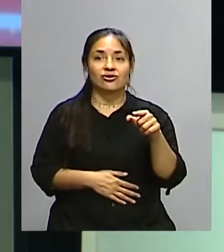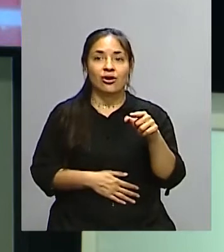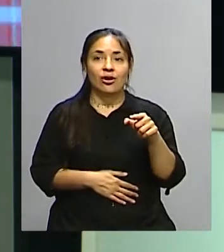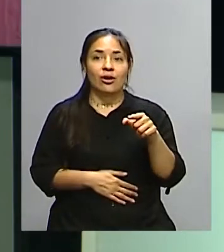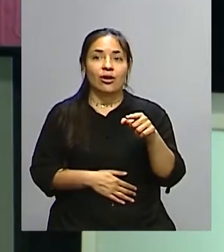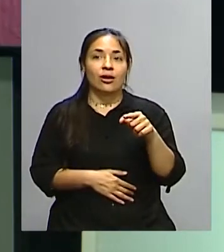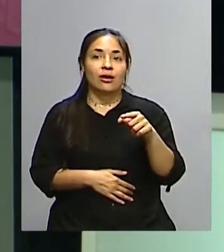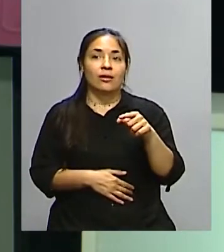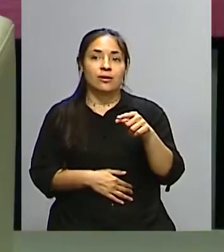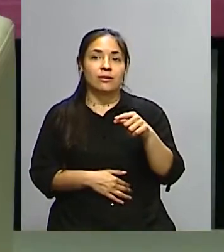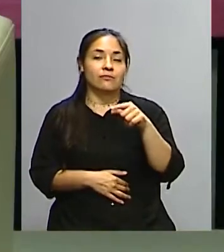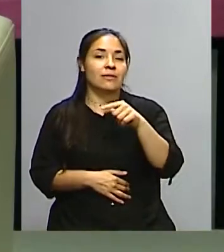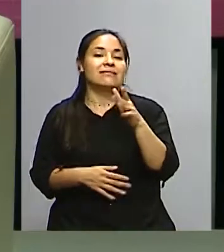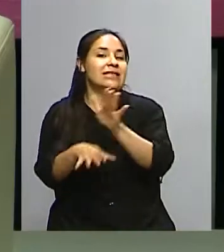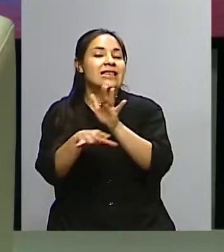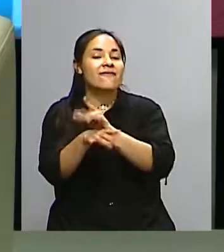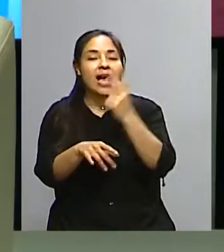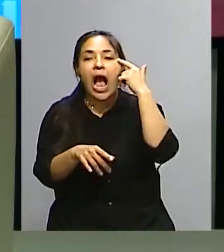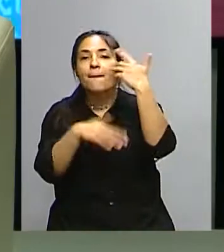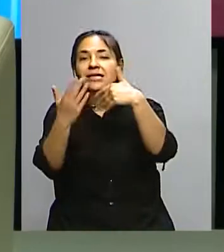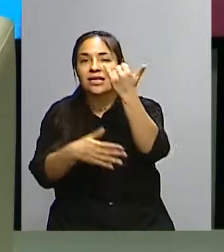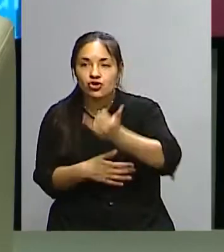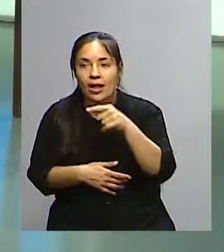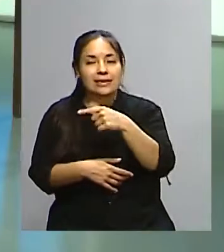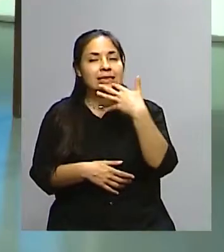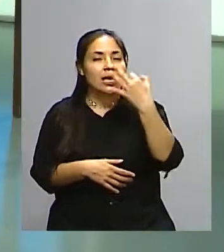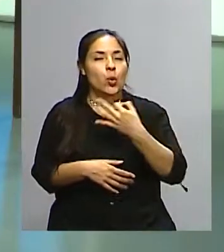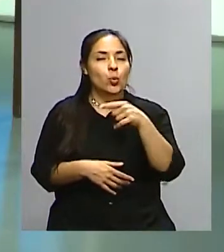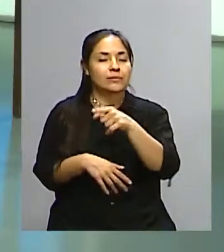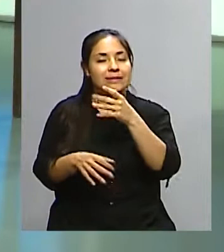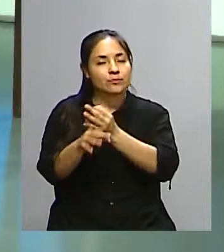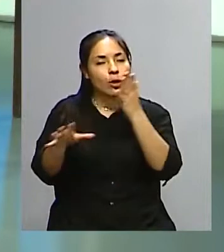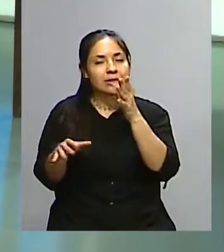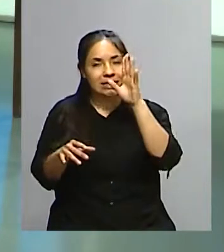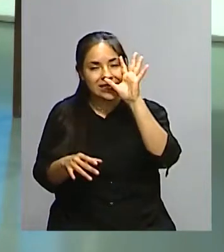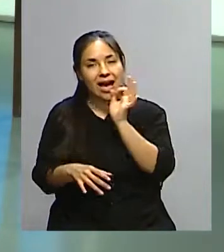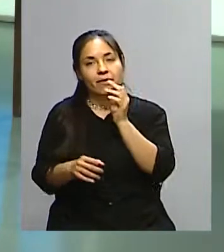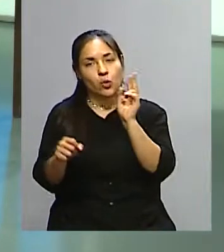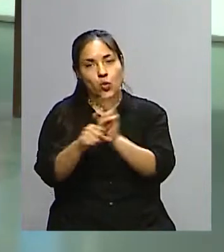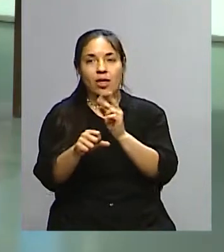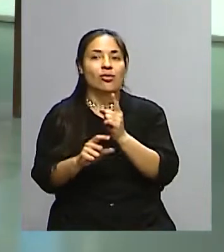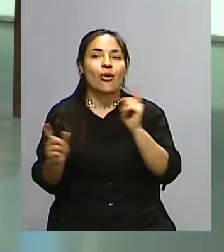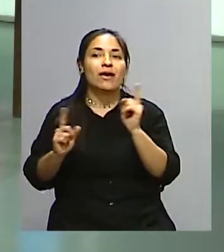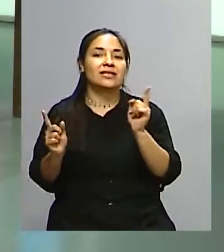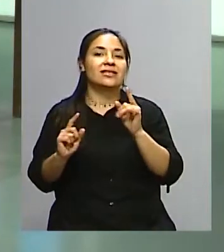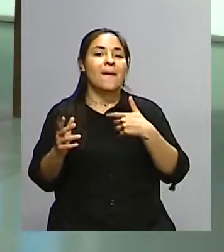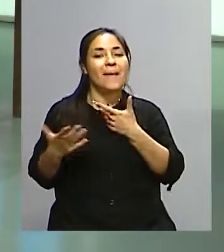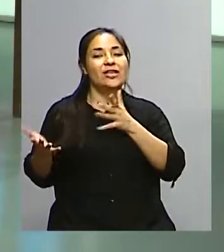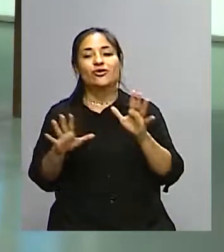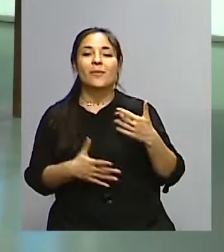esa persona. Exacto, y que tenga una formación para cuidar, ¿sí? Que no sea una cuestión solamente